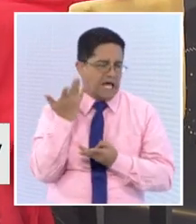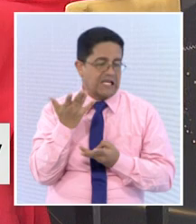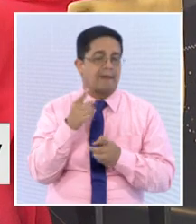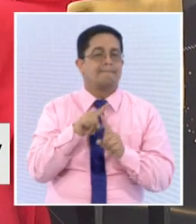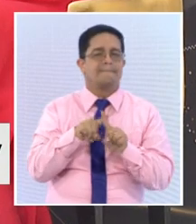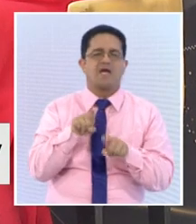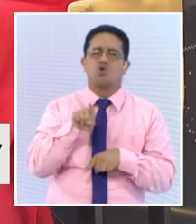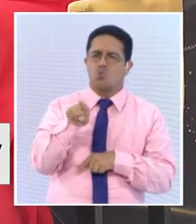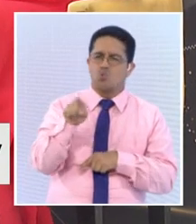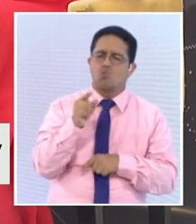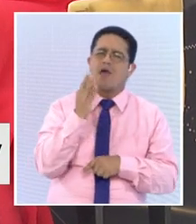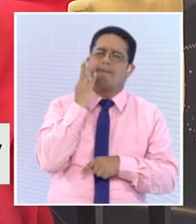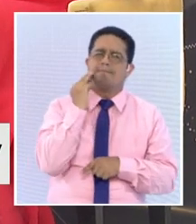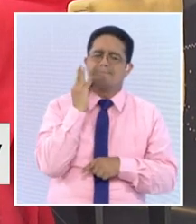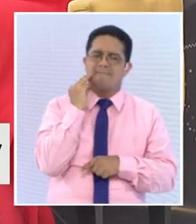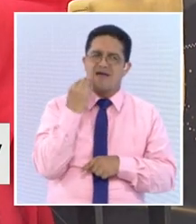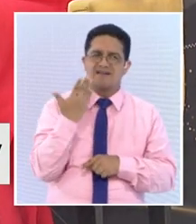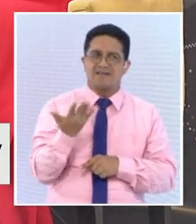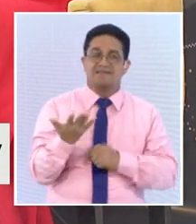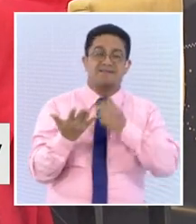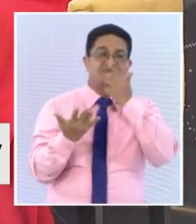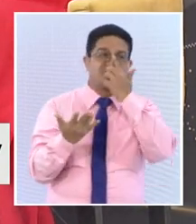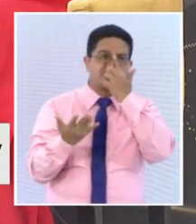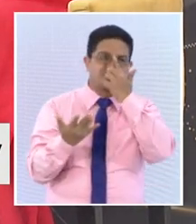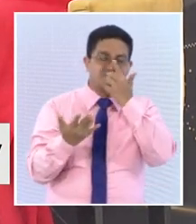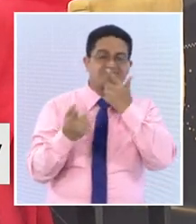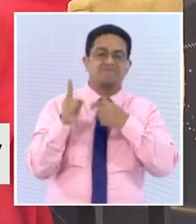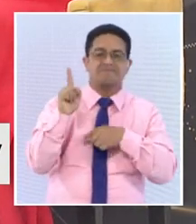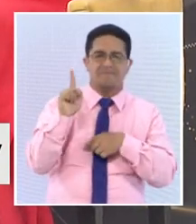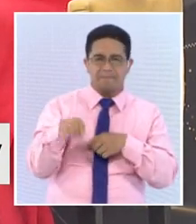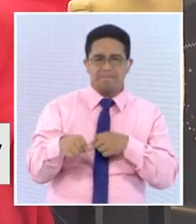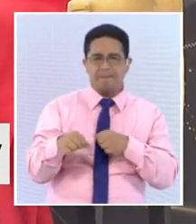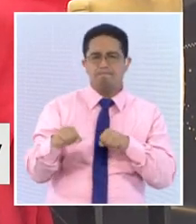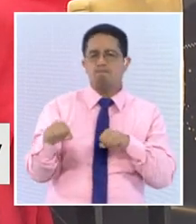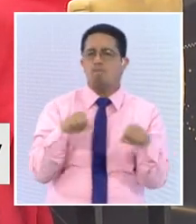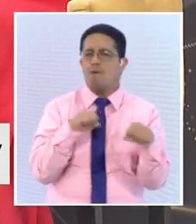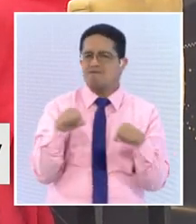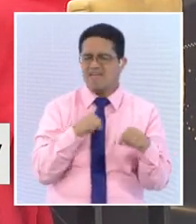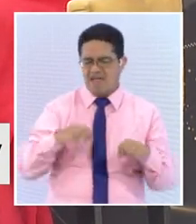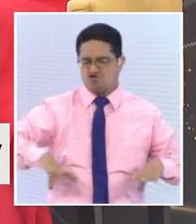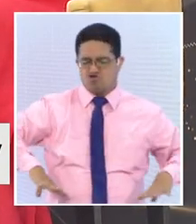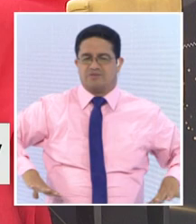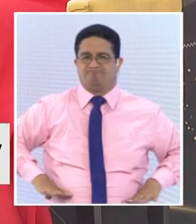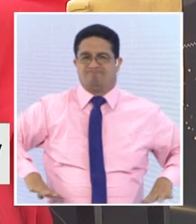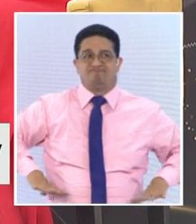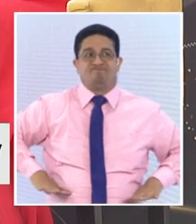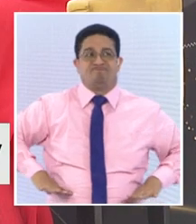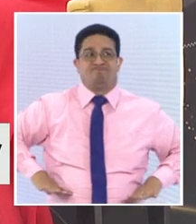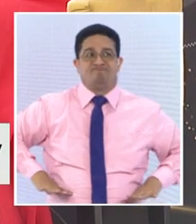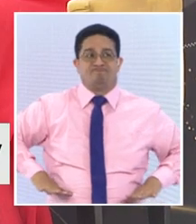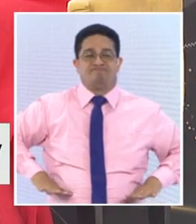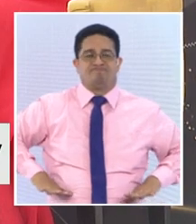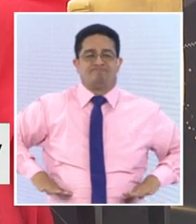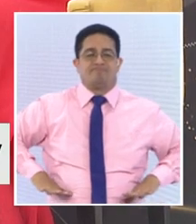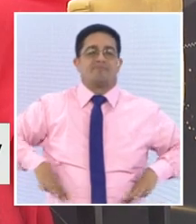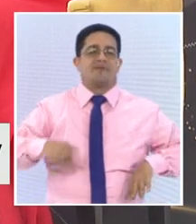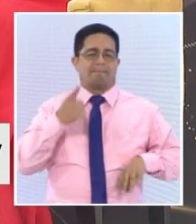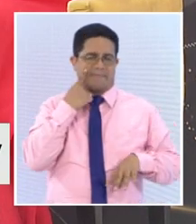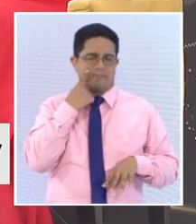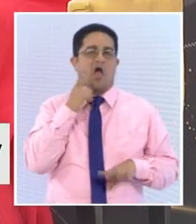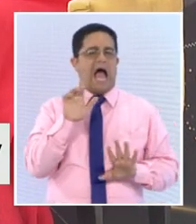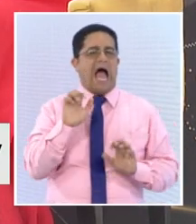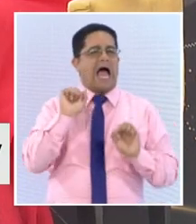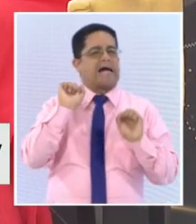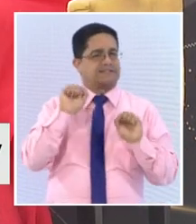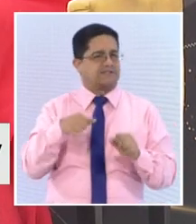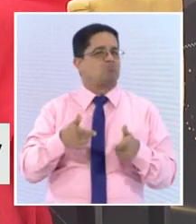su experiencia, además de la movilidad con las caderas, que de repente es lo que llama más la atención y decir, bueno, voy a poder hacer